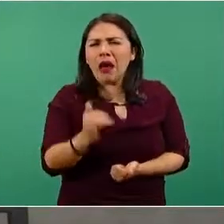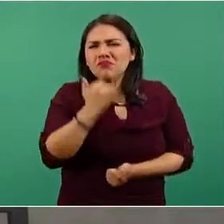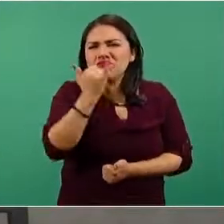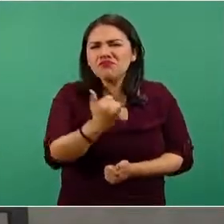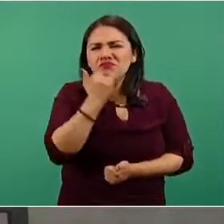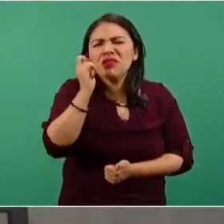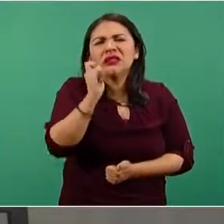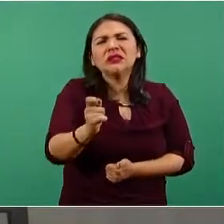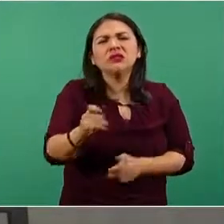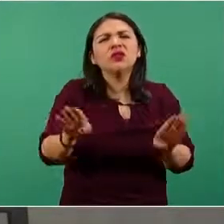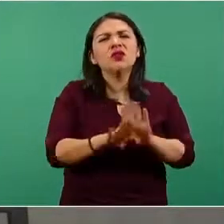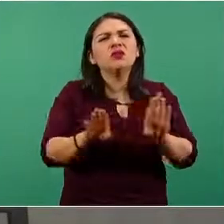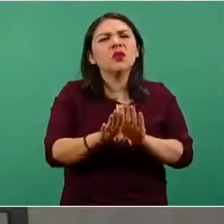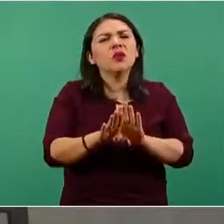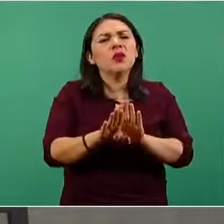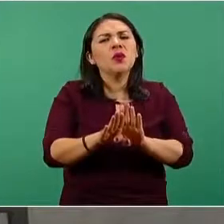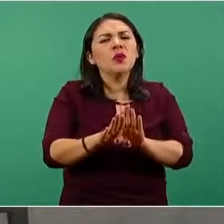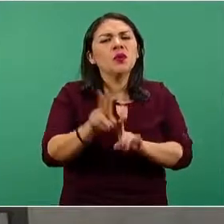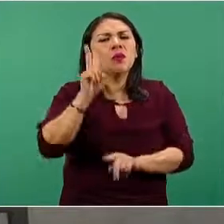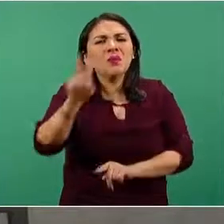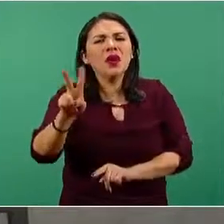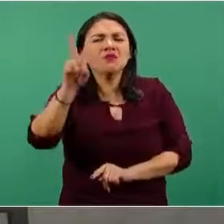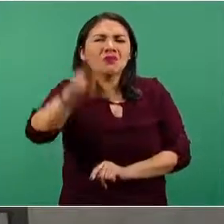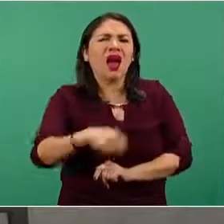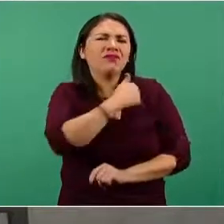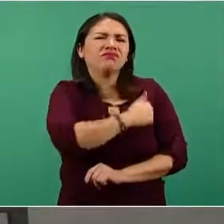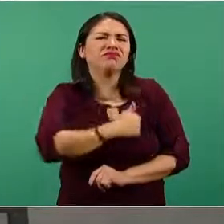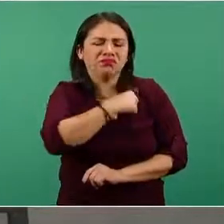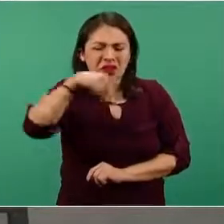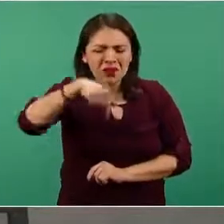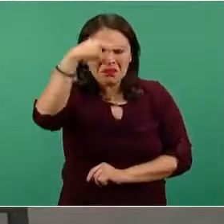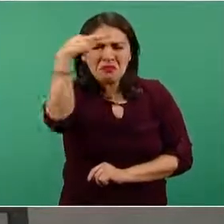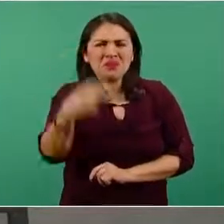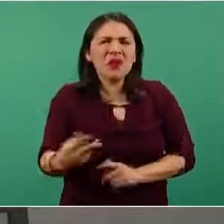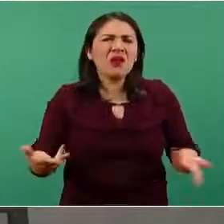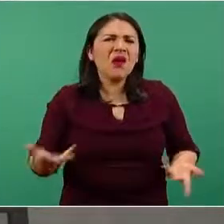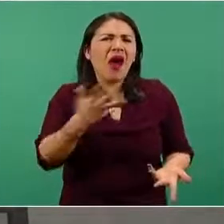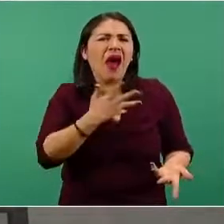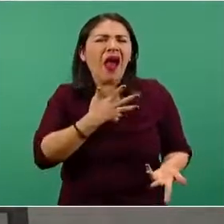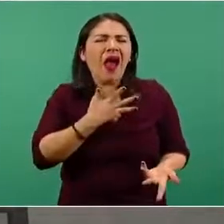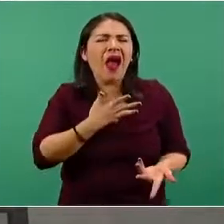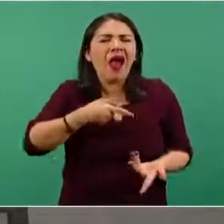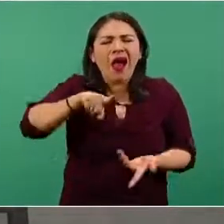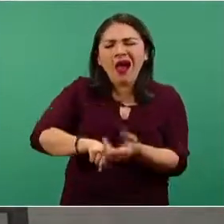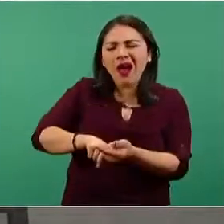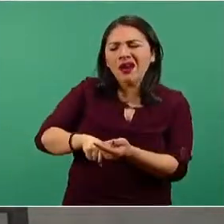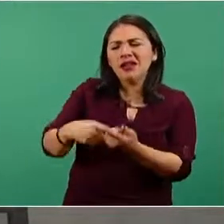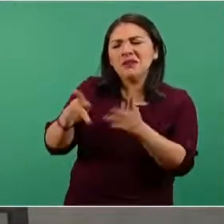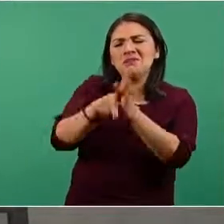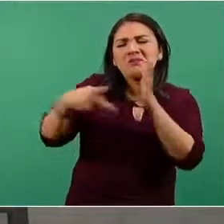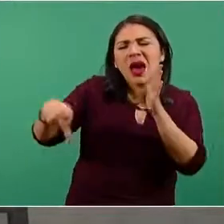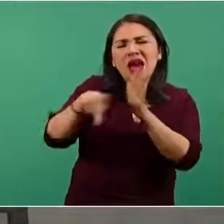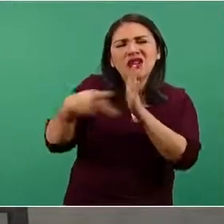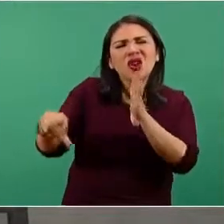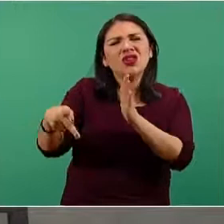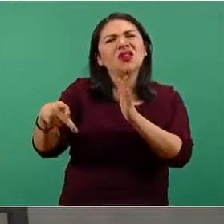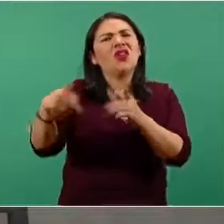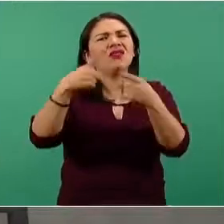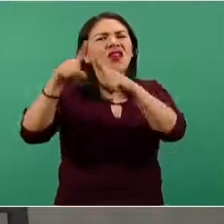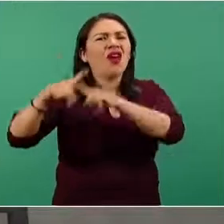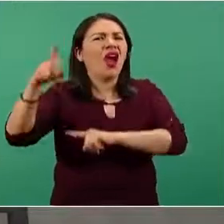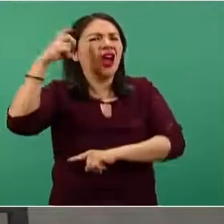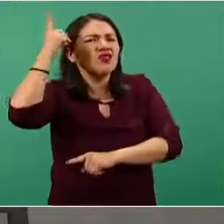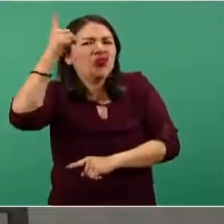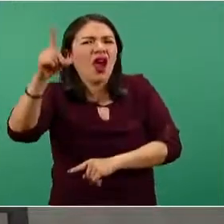hace referencia a la lamentable realidad de tener en México medios de comunicación, sobre todo los medios